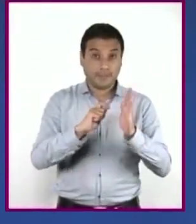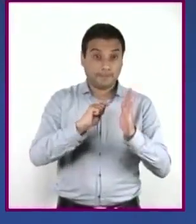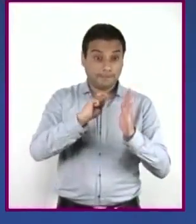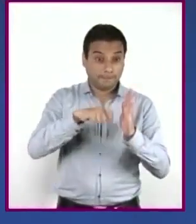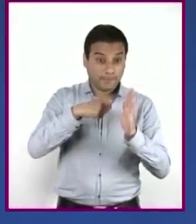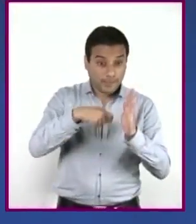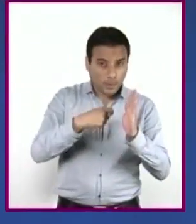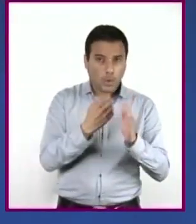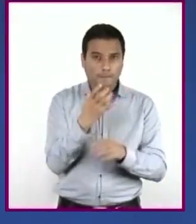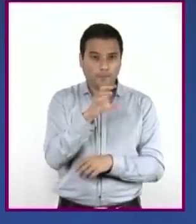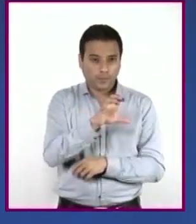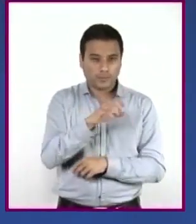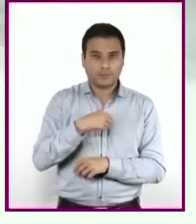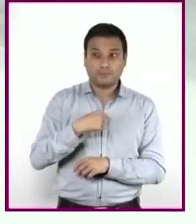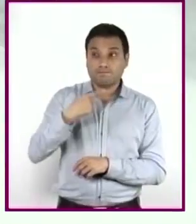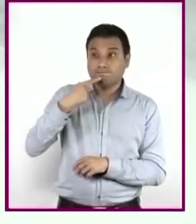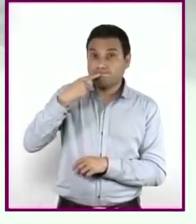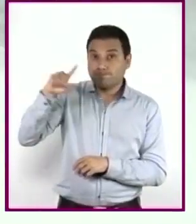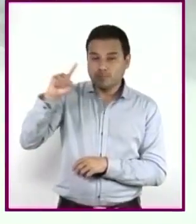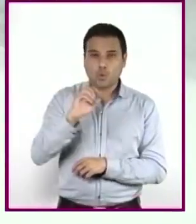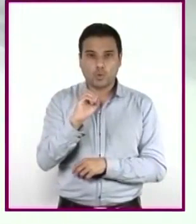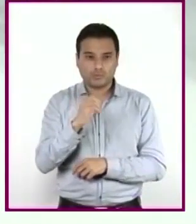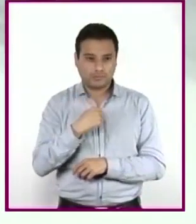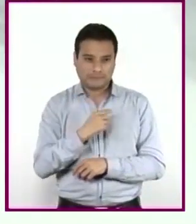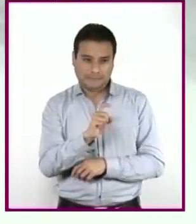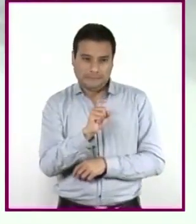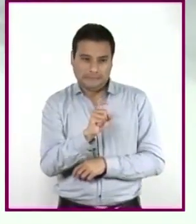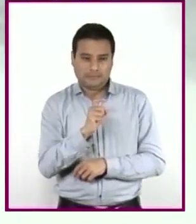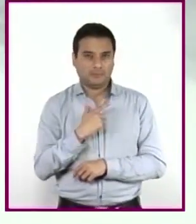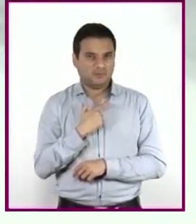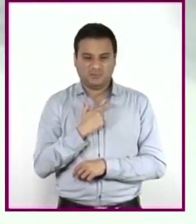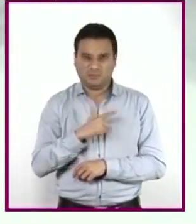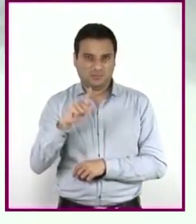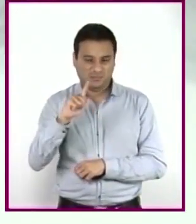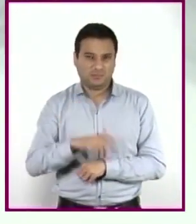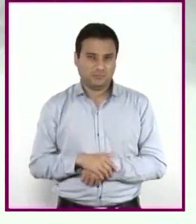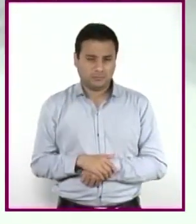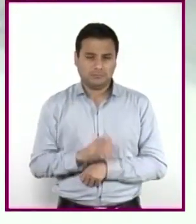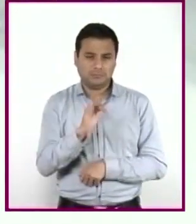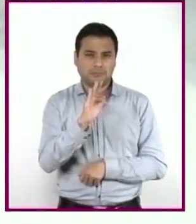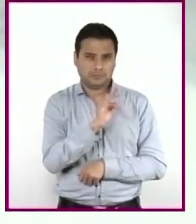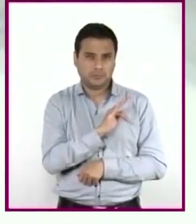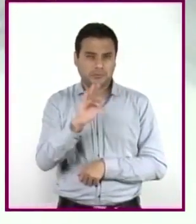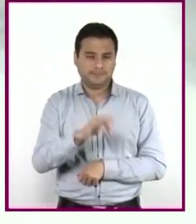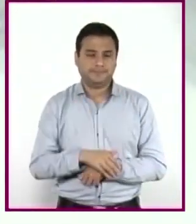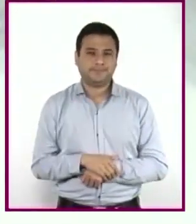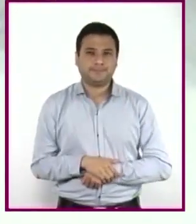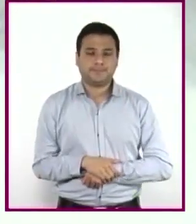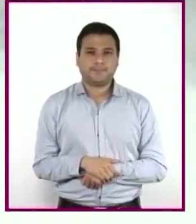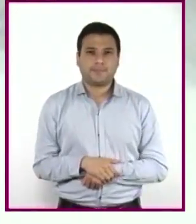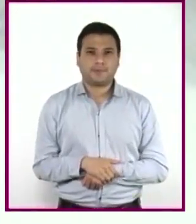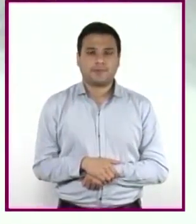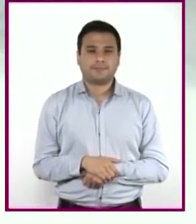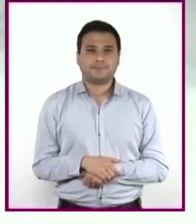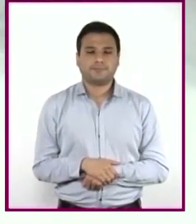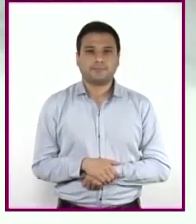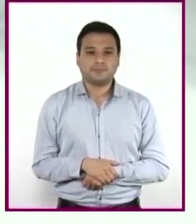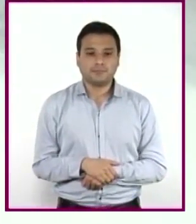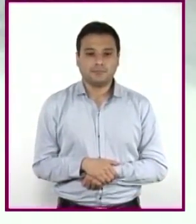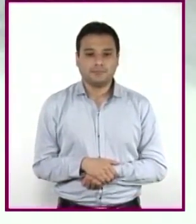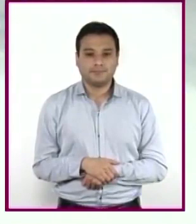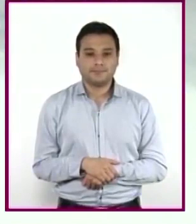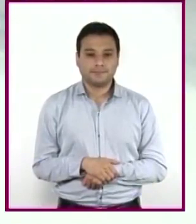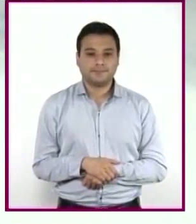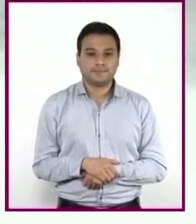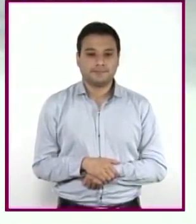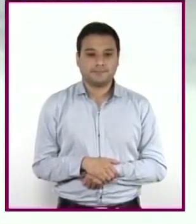publicación. O decir que ese contenido no te gusta y que no quisiera seguirlo consumiendo, ¿no? Exacto. ¿Y qué recomendaciones nos